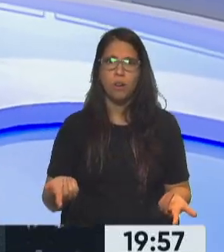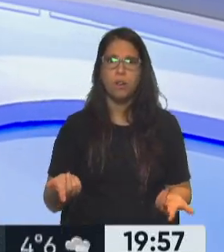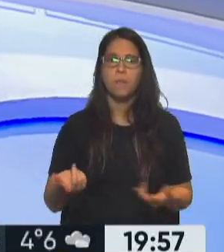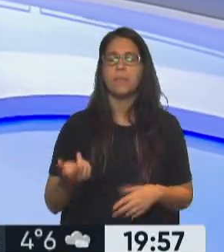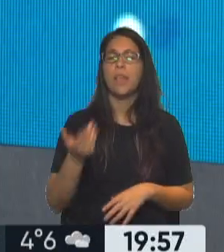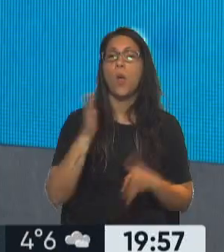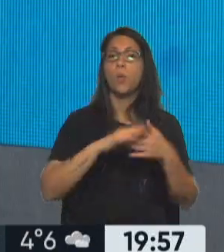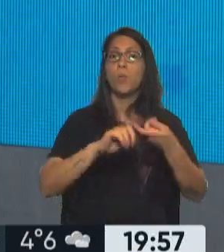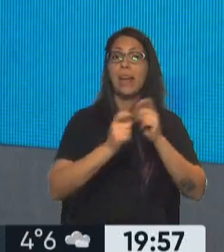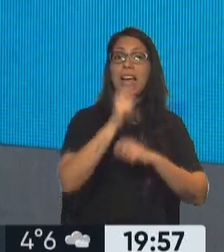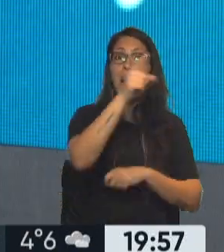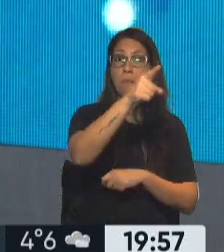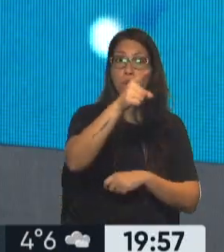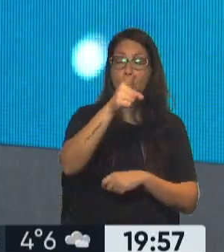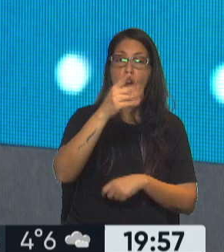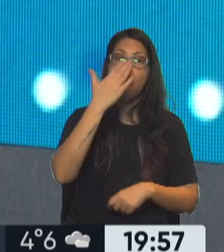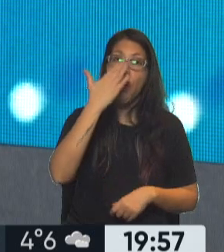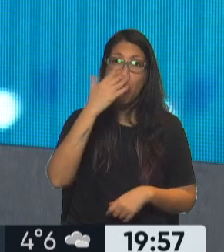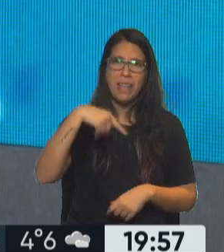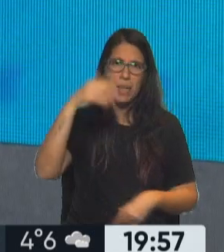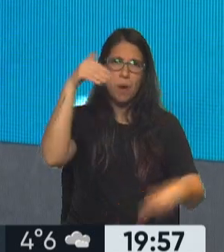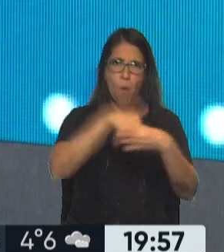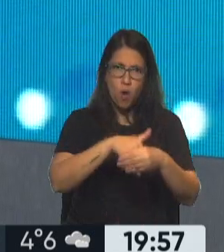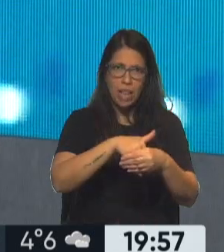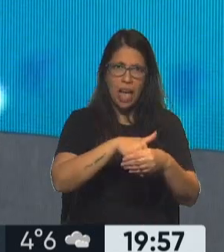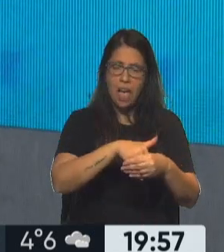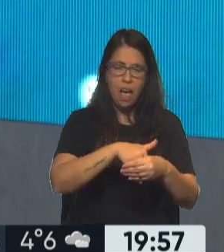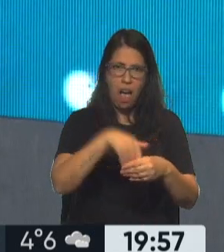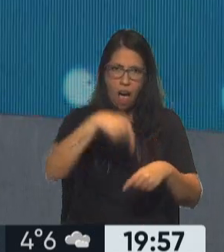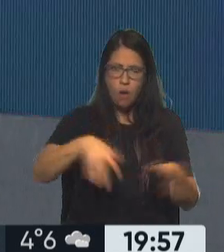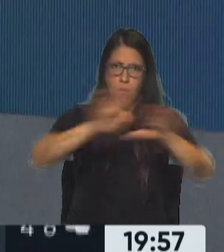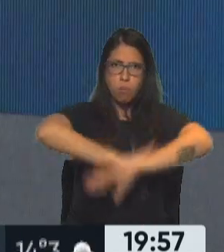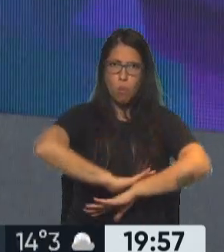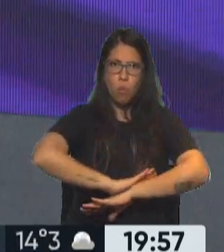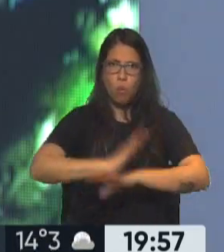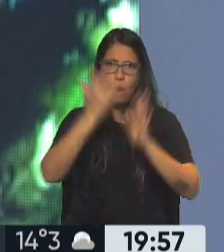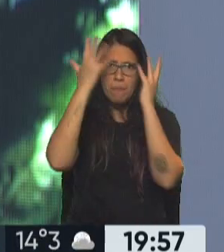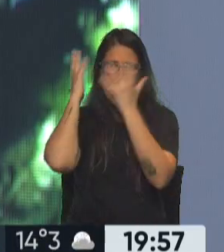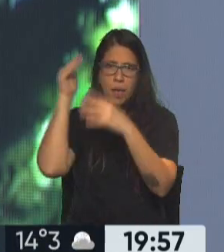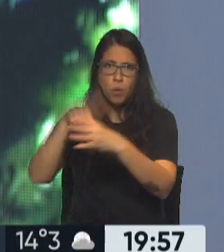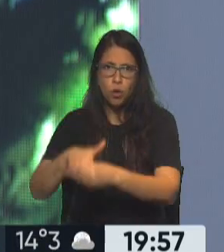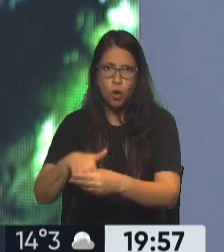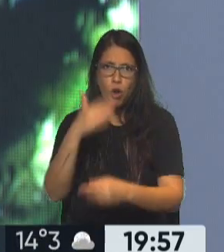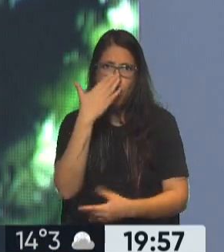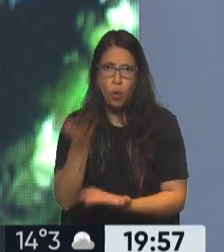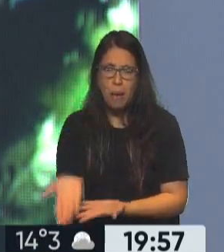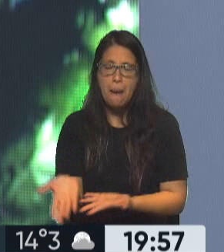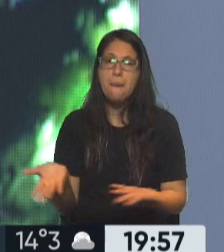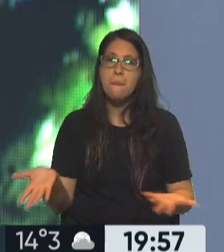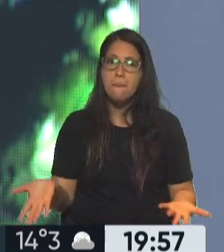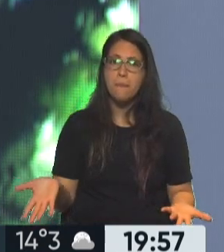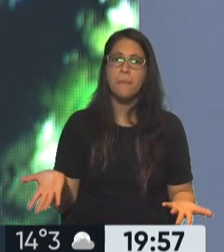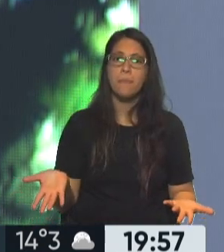a Juntos por el Cambio y que ahora no votó a Juntos por el Cambio. Que ahora Es muy votó a Javier interesante Milei, eso. en donde ganó la Libertad Avanza. El beneficio que trae Melconian es